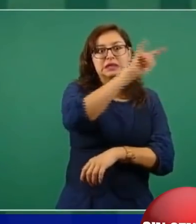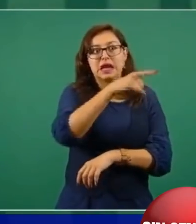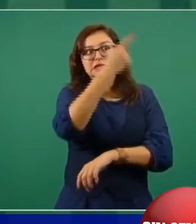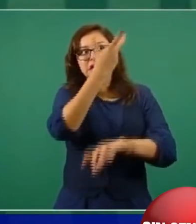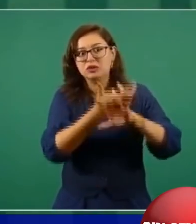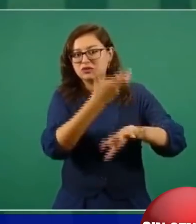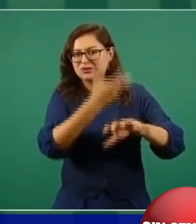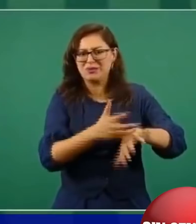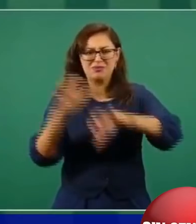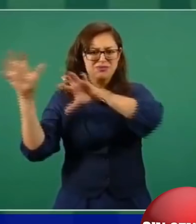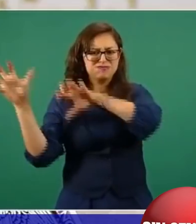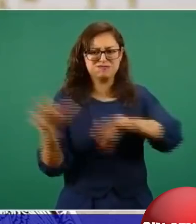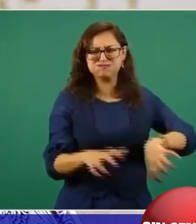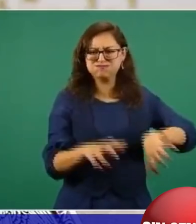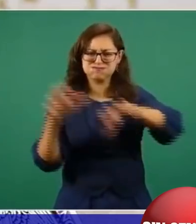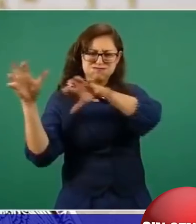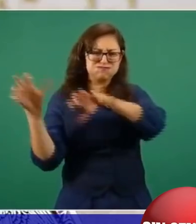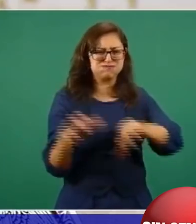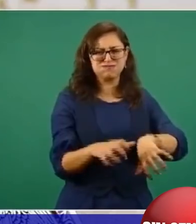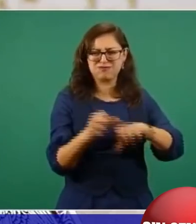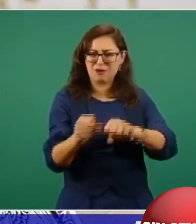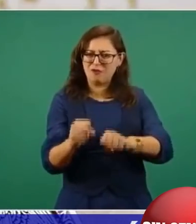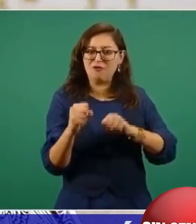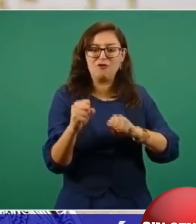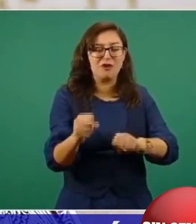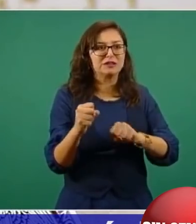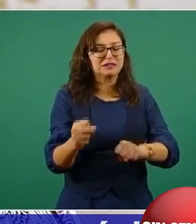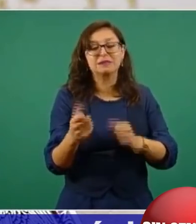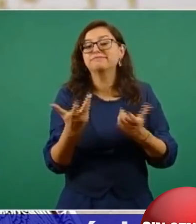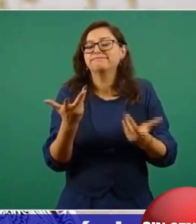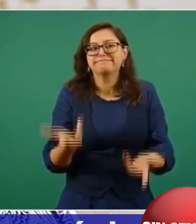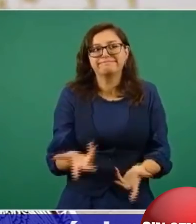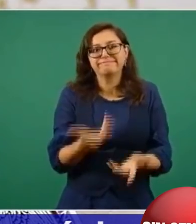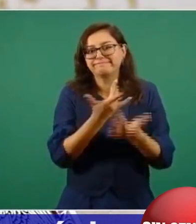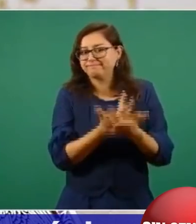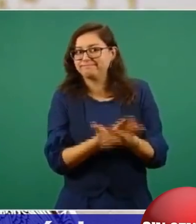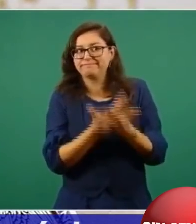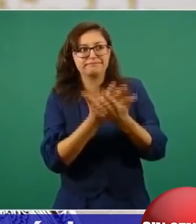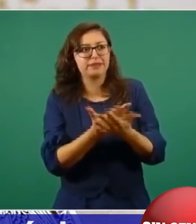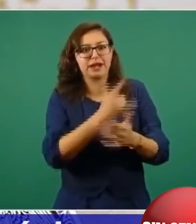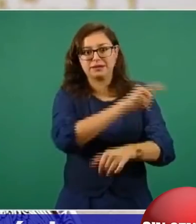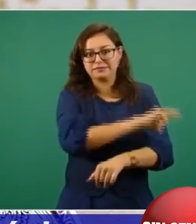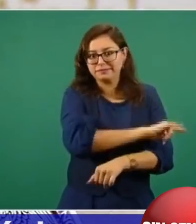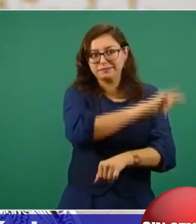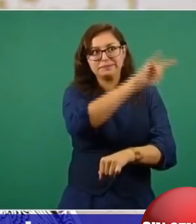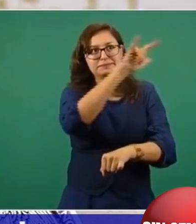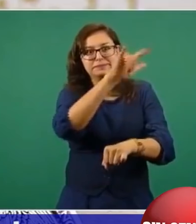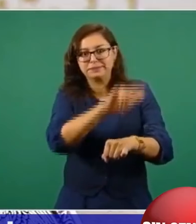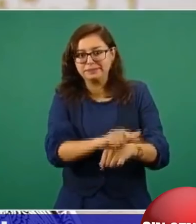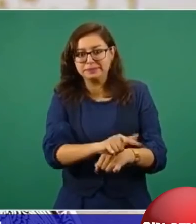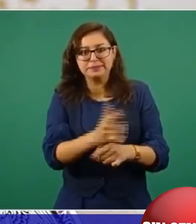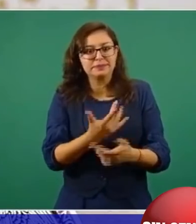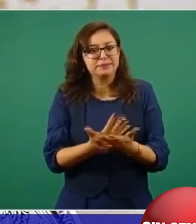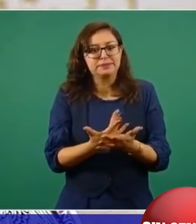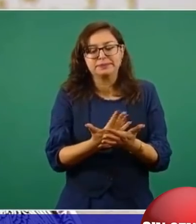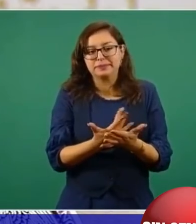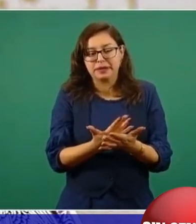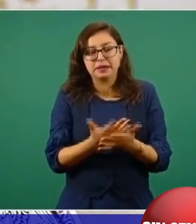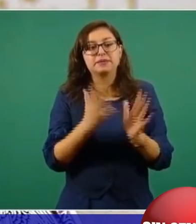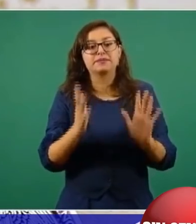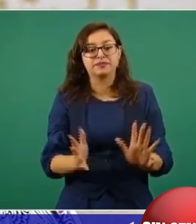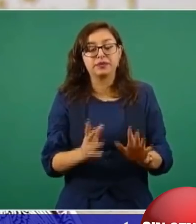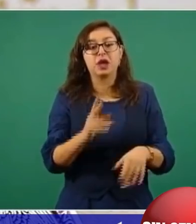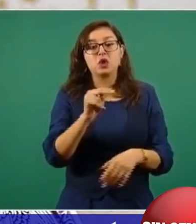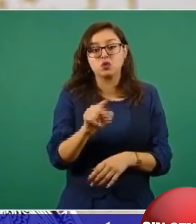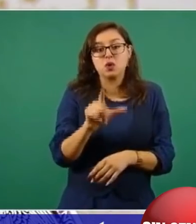en Estados Unidos, y la tormenta invernal también ahí es intensa, entonces se retrasaron el vuelo de Nuevo León y el